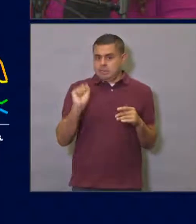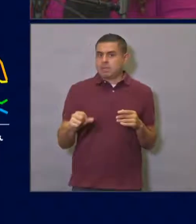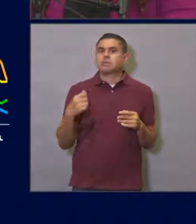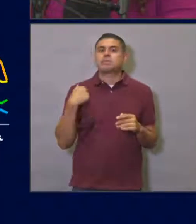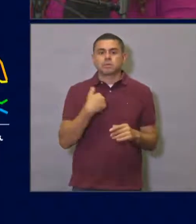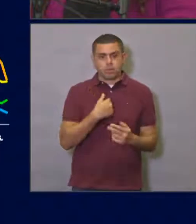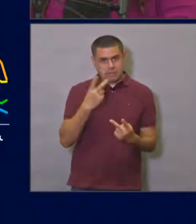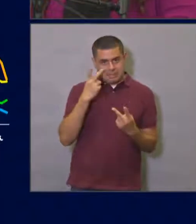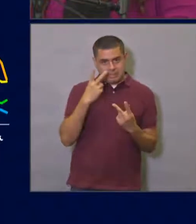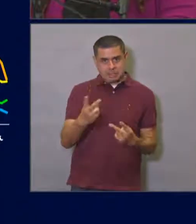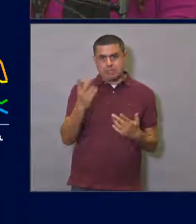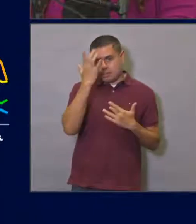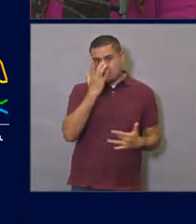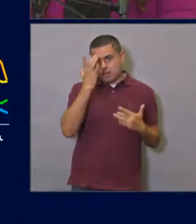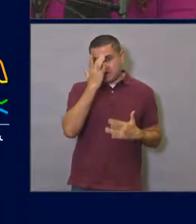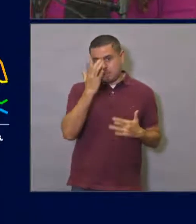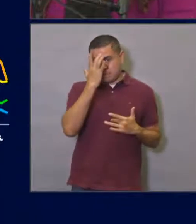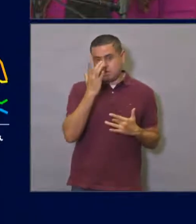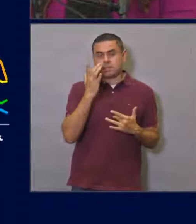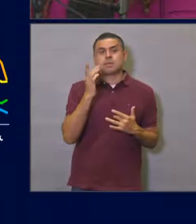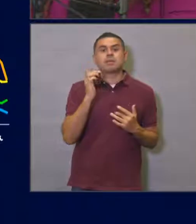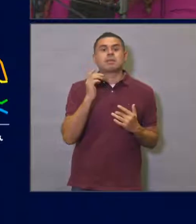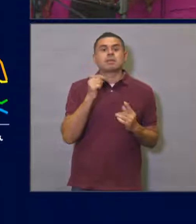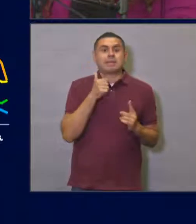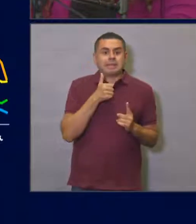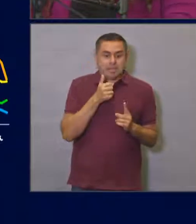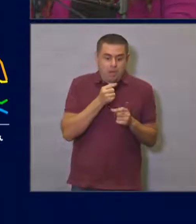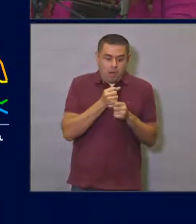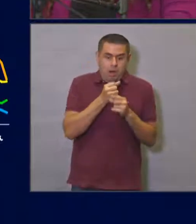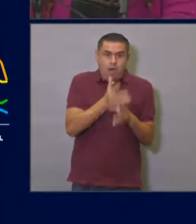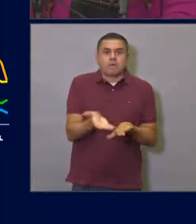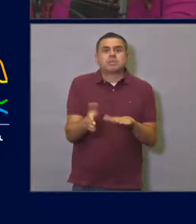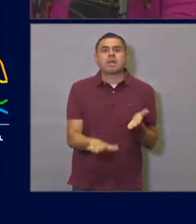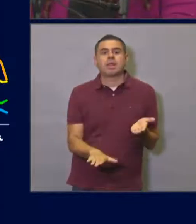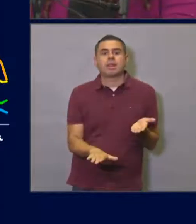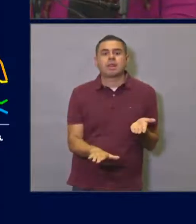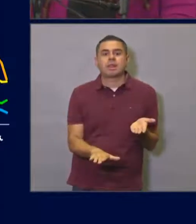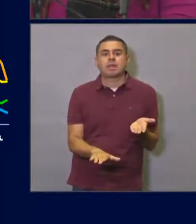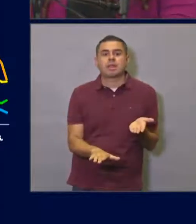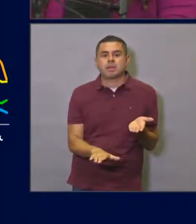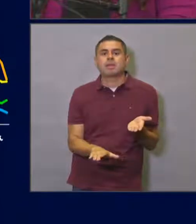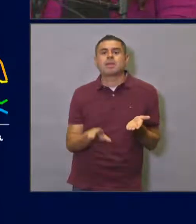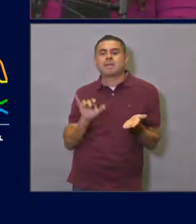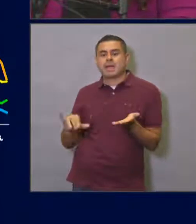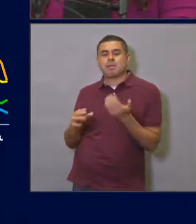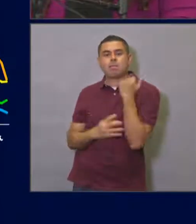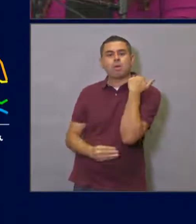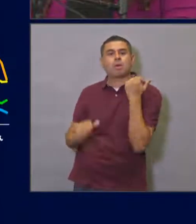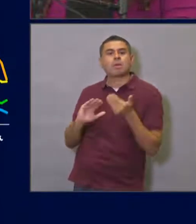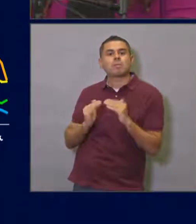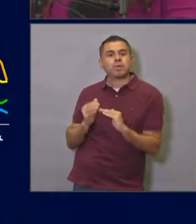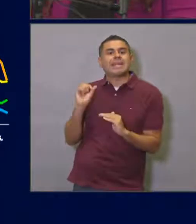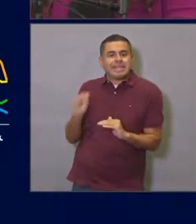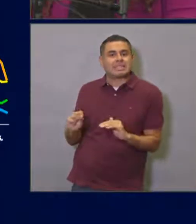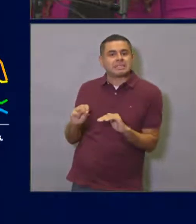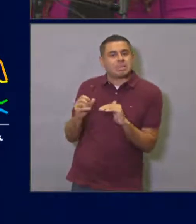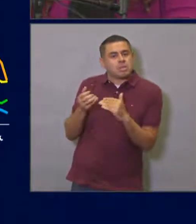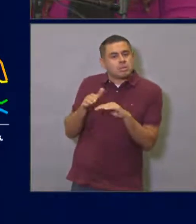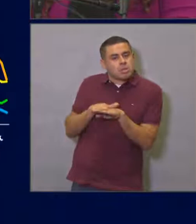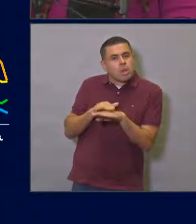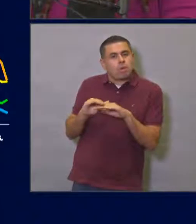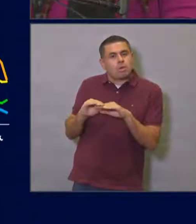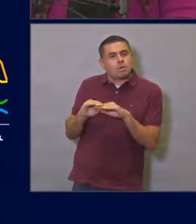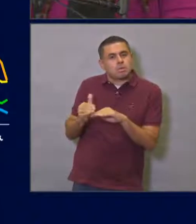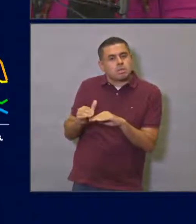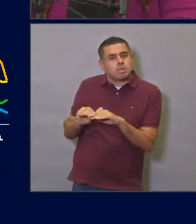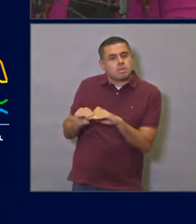brecha en las tasas de mortalidad entre las personas que viven en comunidades con recursos muy bajos, comparado con las personas que